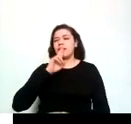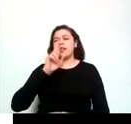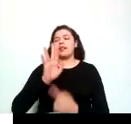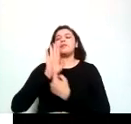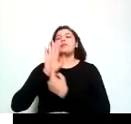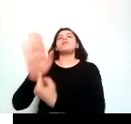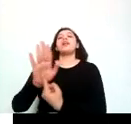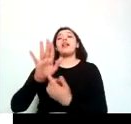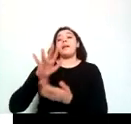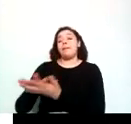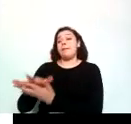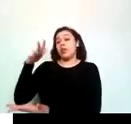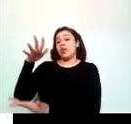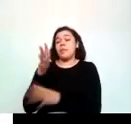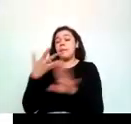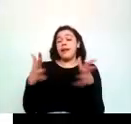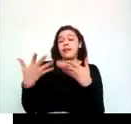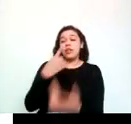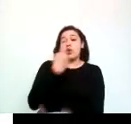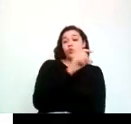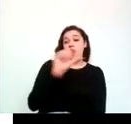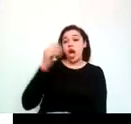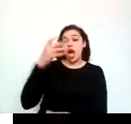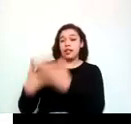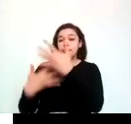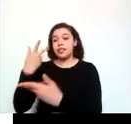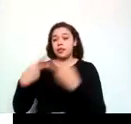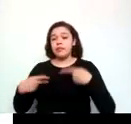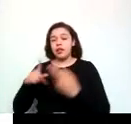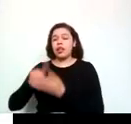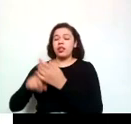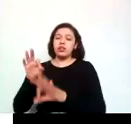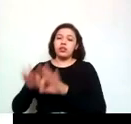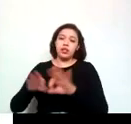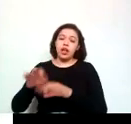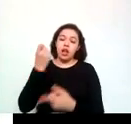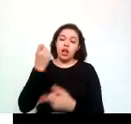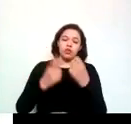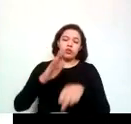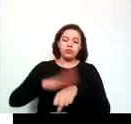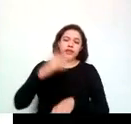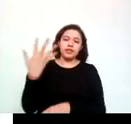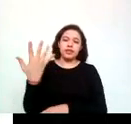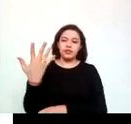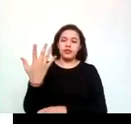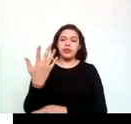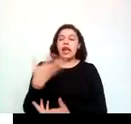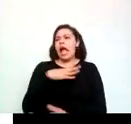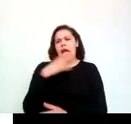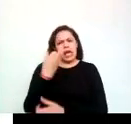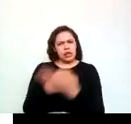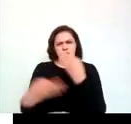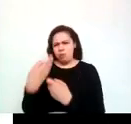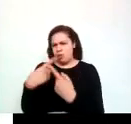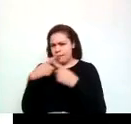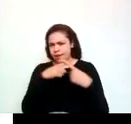mayoría entre 1 y 15 y algunos de más de 50 y, en fin, tenemos de todo. Lo